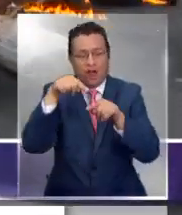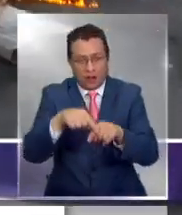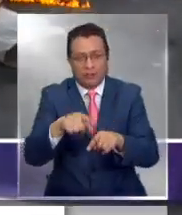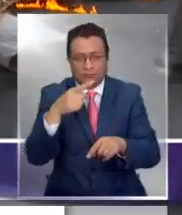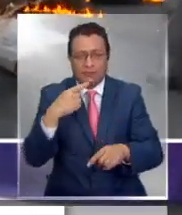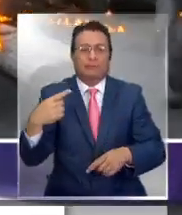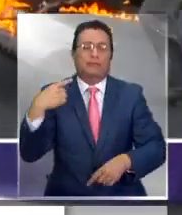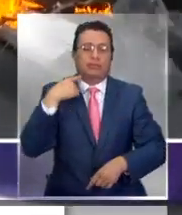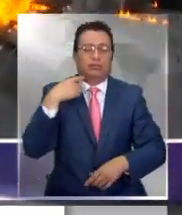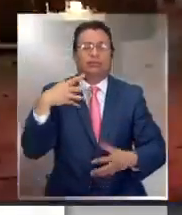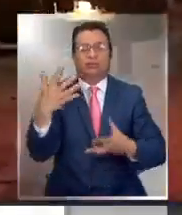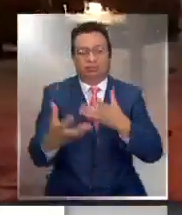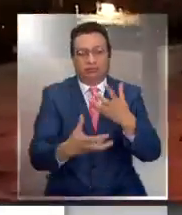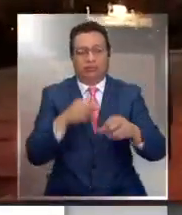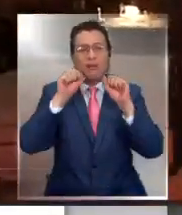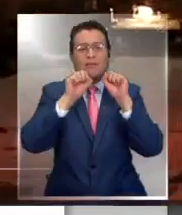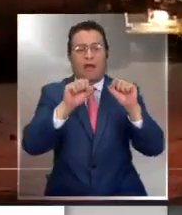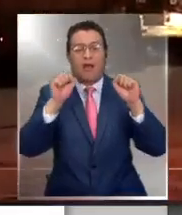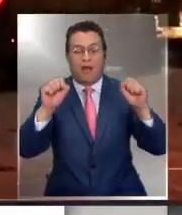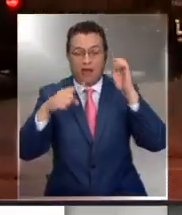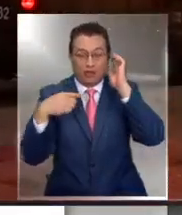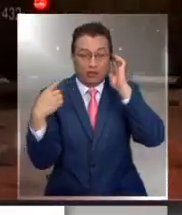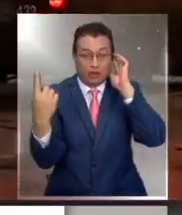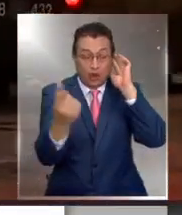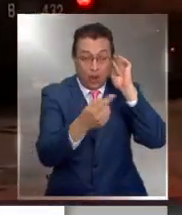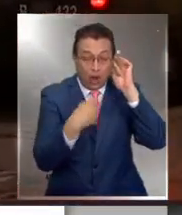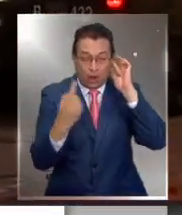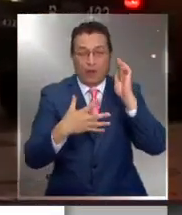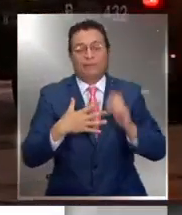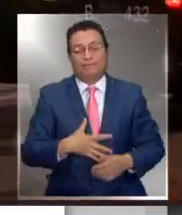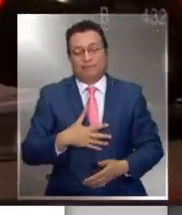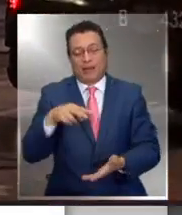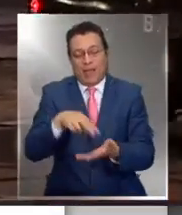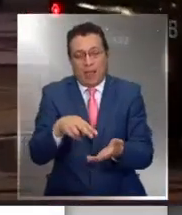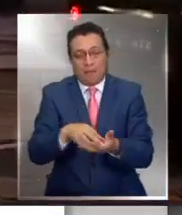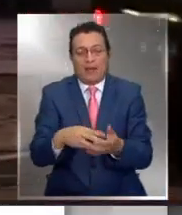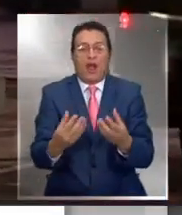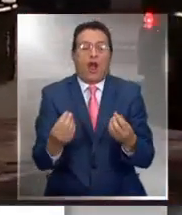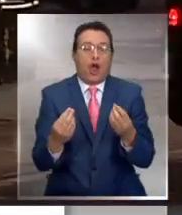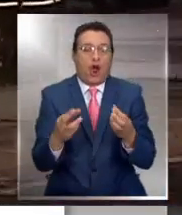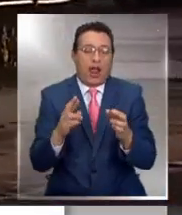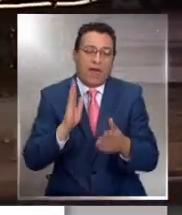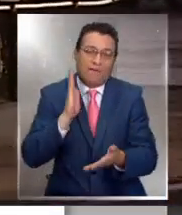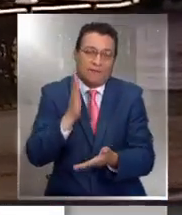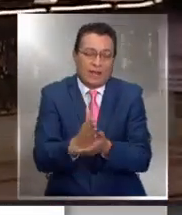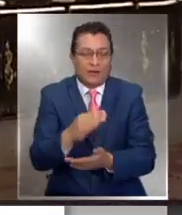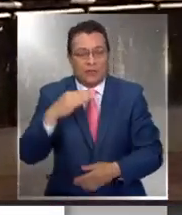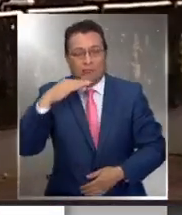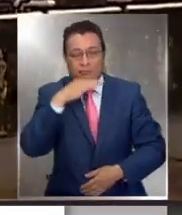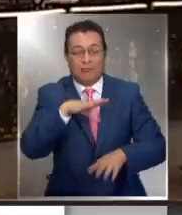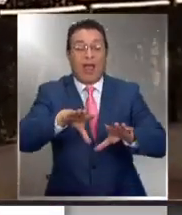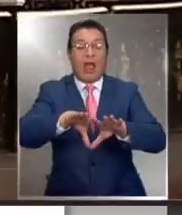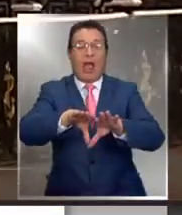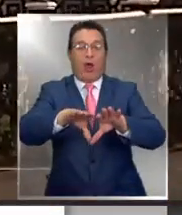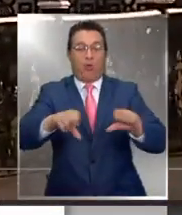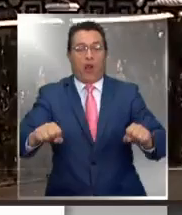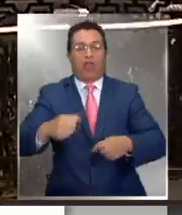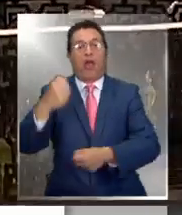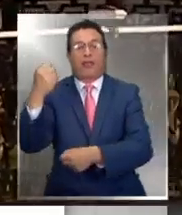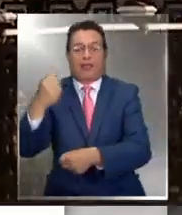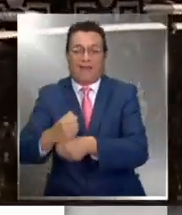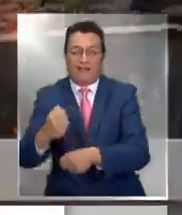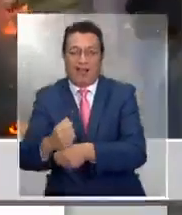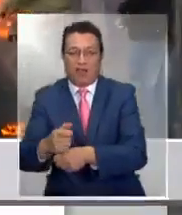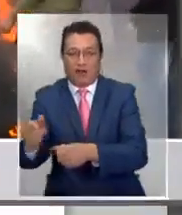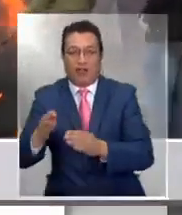estas manifestaciones que desde todos los sectores se espera puedan llegar pronto a su fin a través de lograr un acuerdo con los